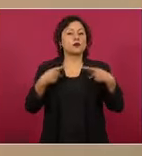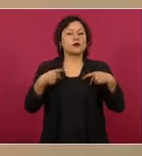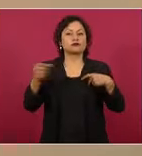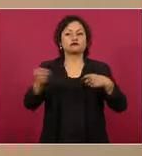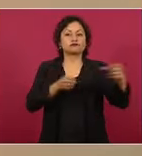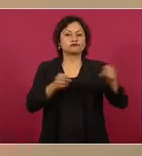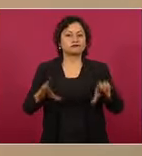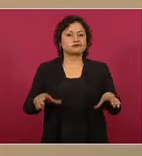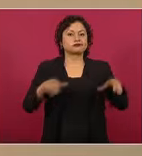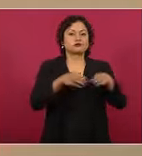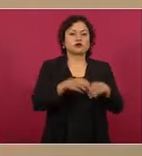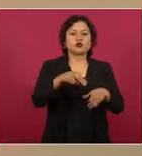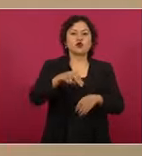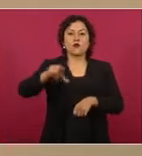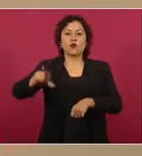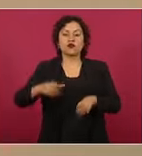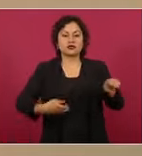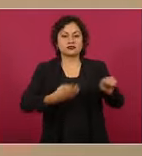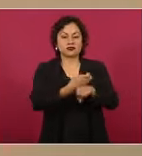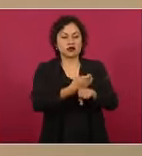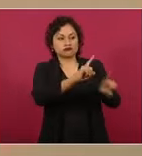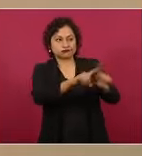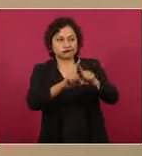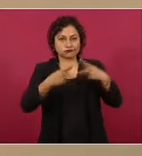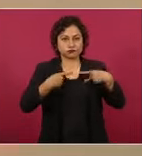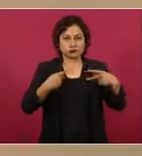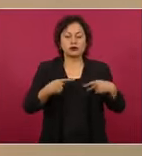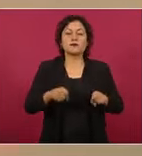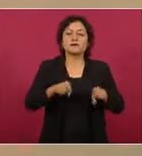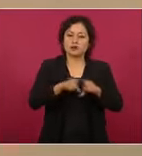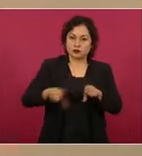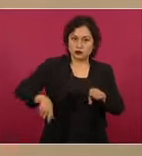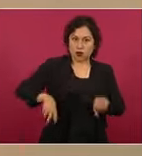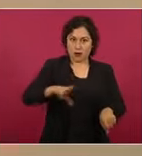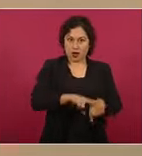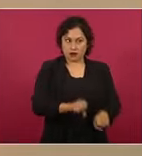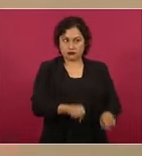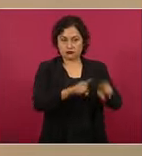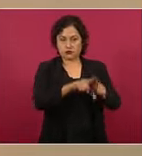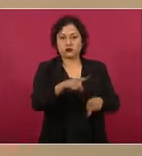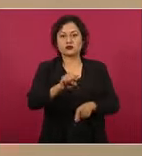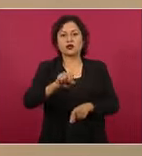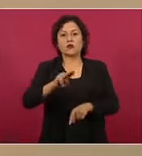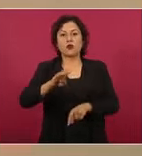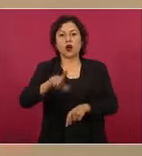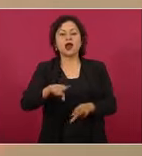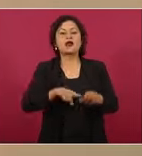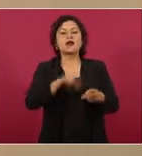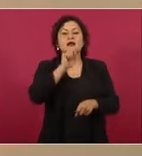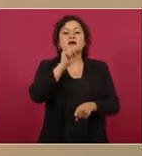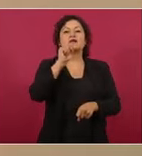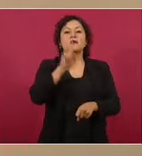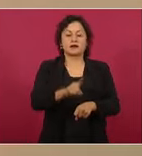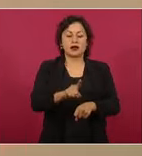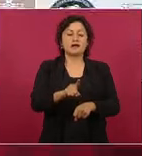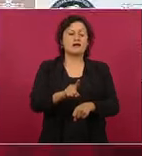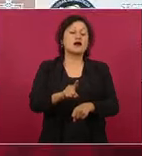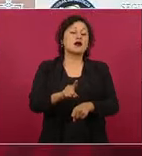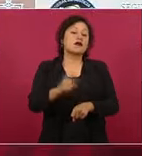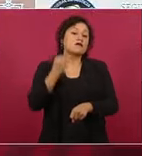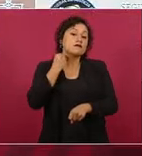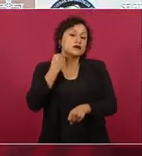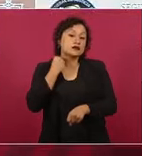León. Se ha tenido diálogo tanto con el gobernador Samuel García como con el fiscal general Gustavo Guerrero.